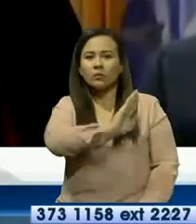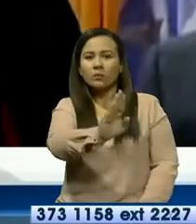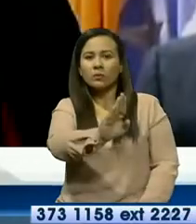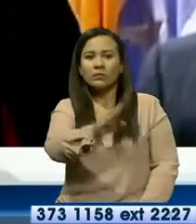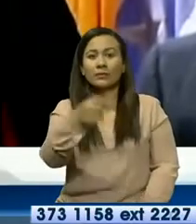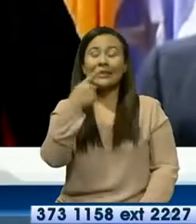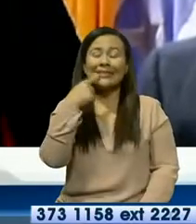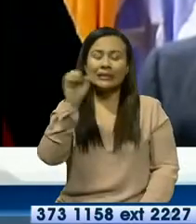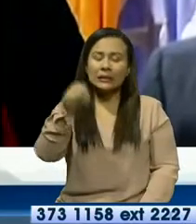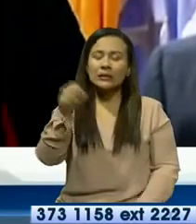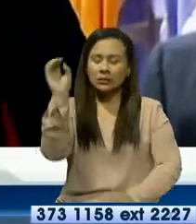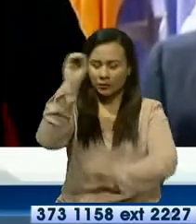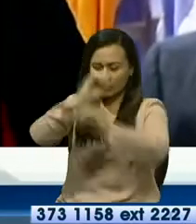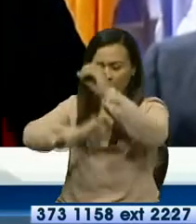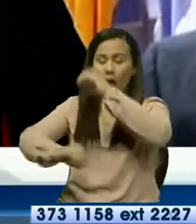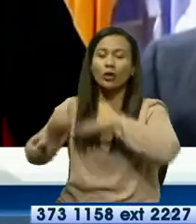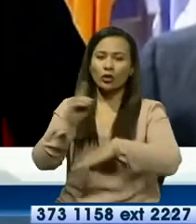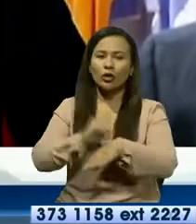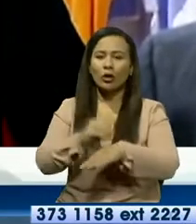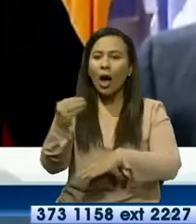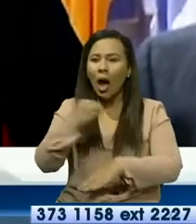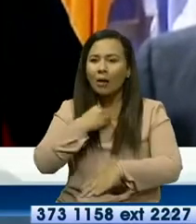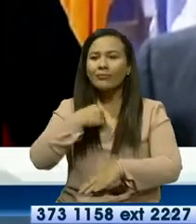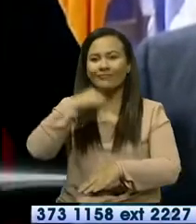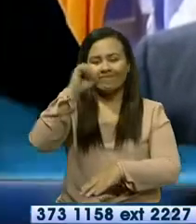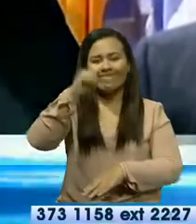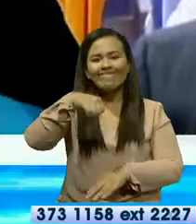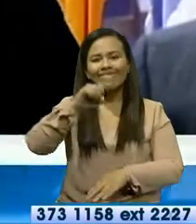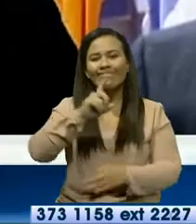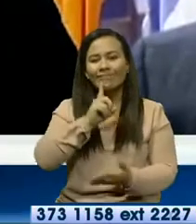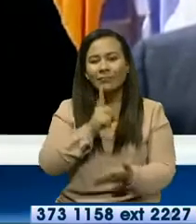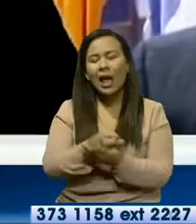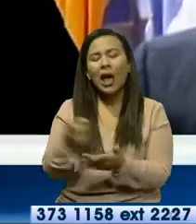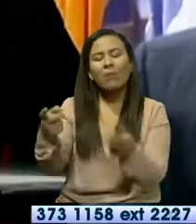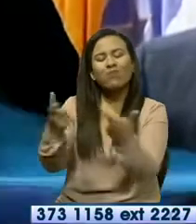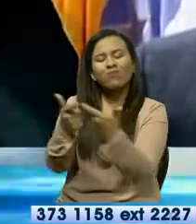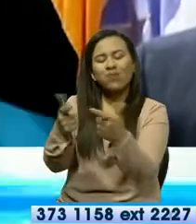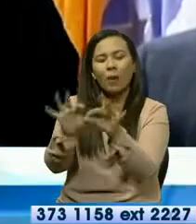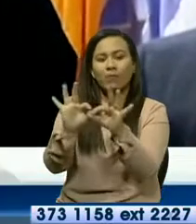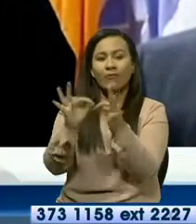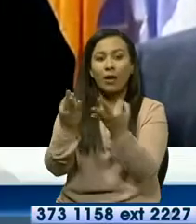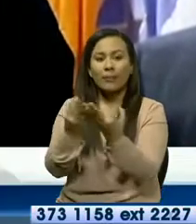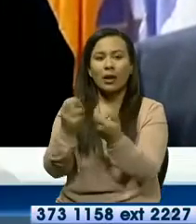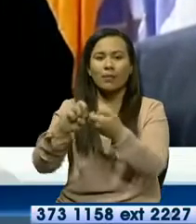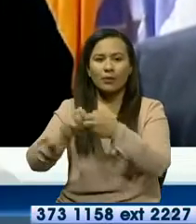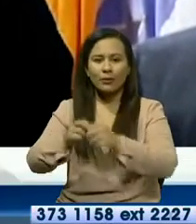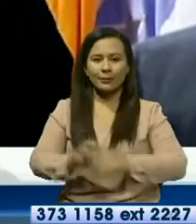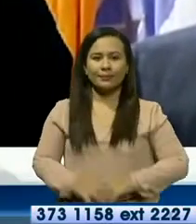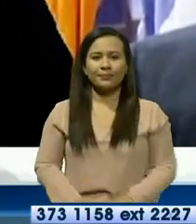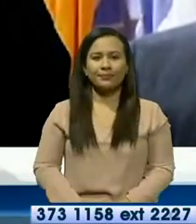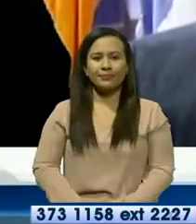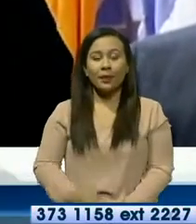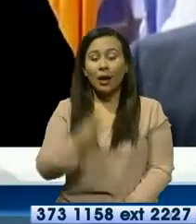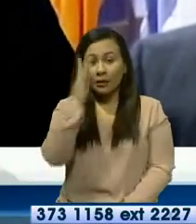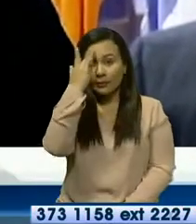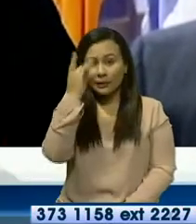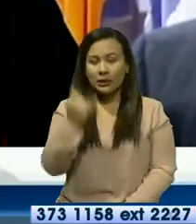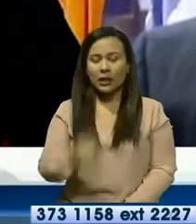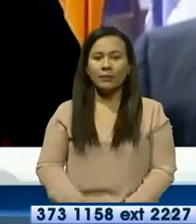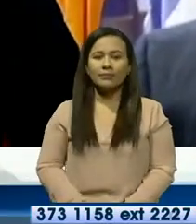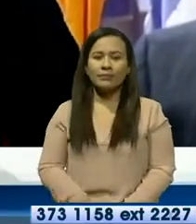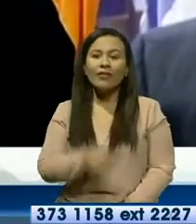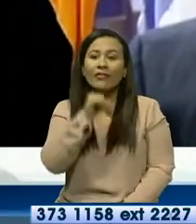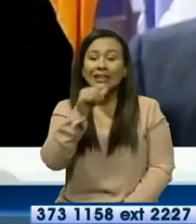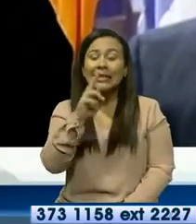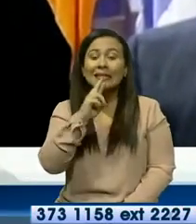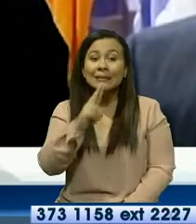que sí podemos determinar es que se trata de un delito intrafamiliar que está por determinarse porque no tenemos los